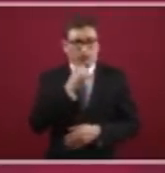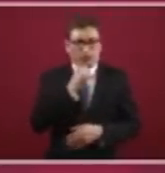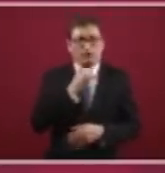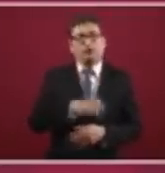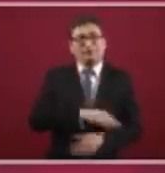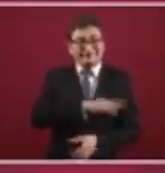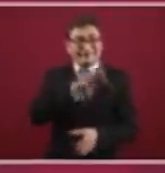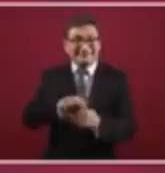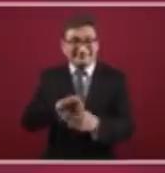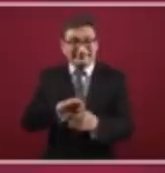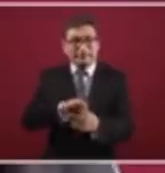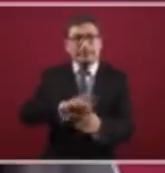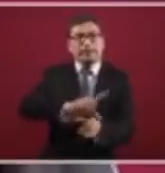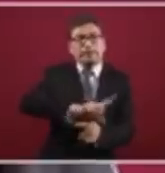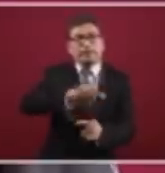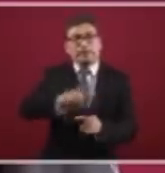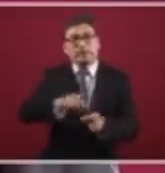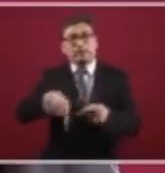derecho